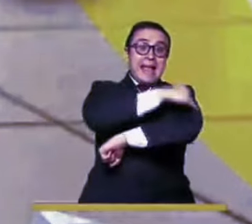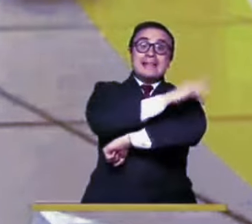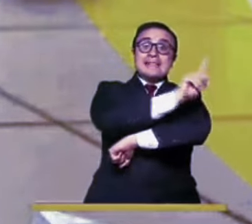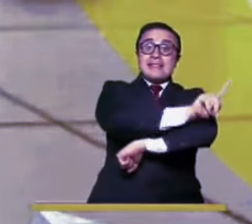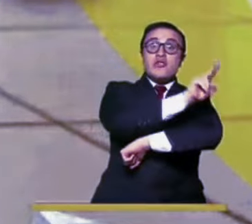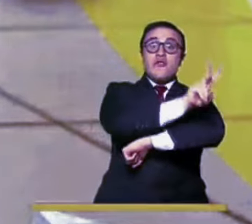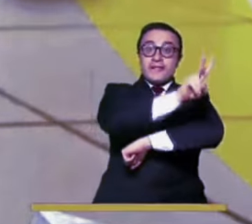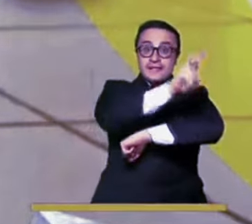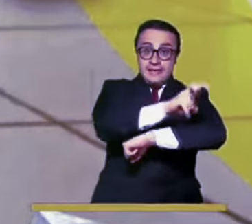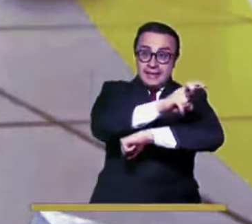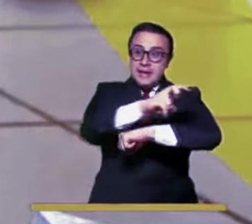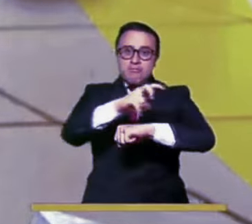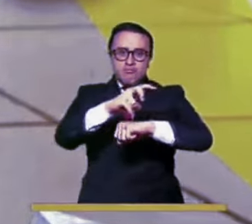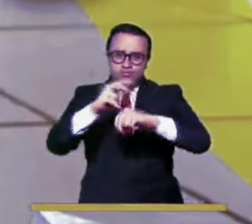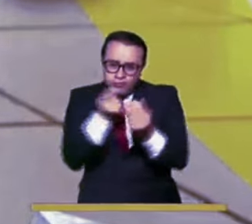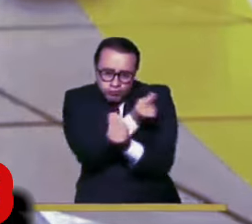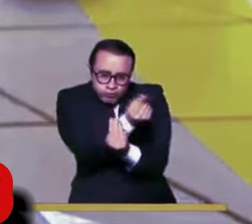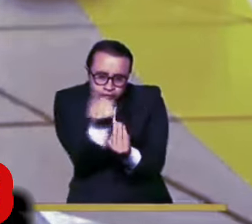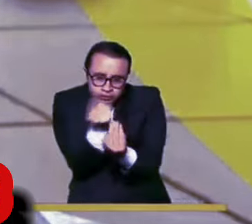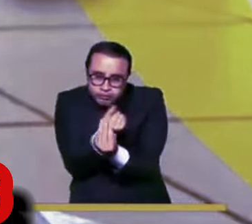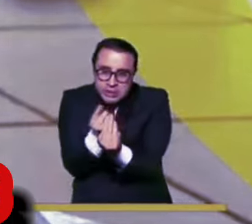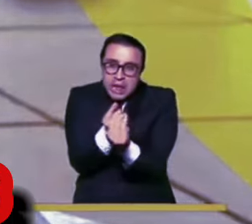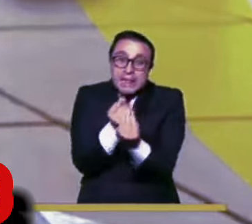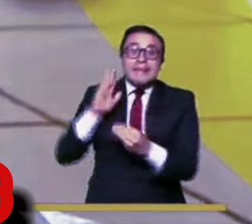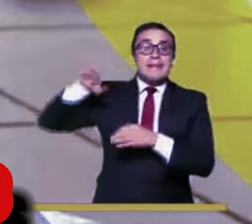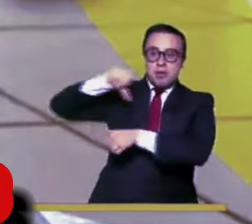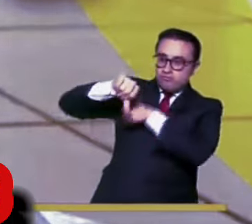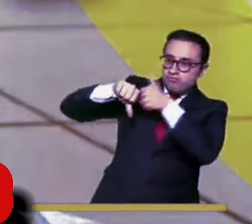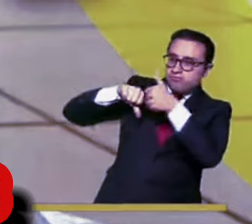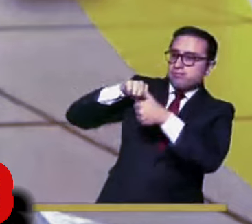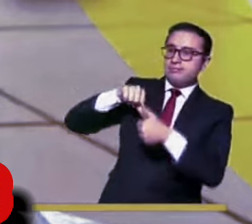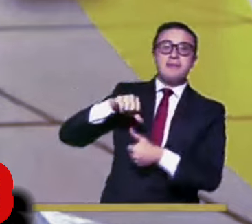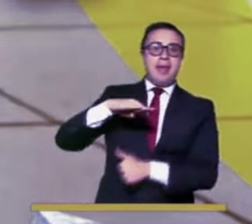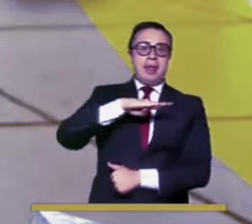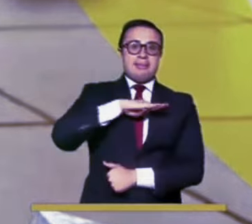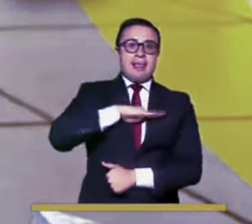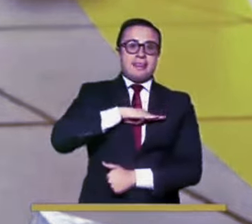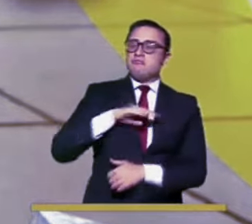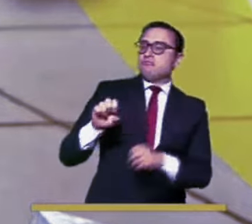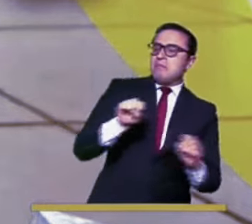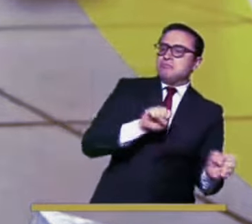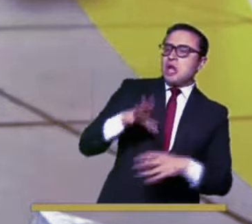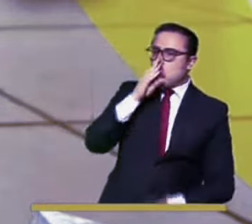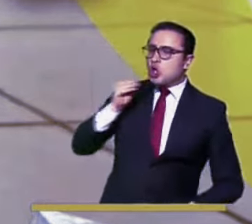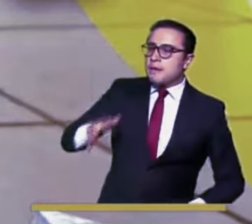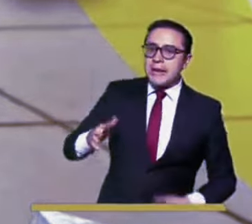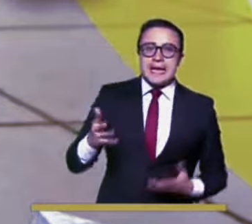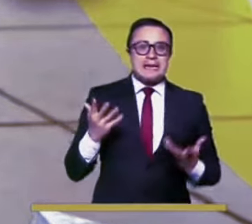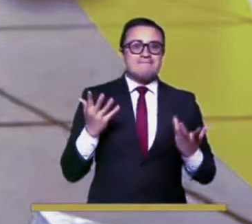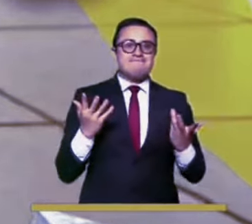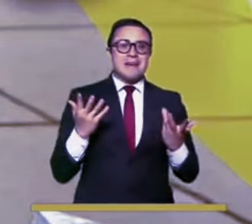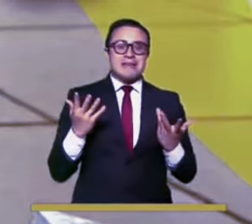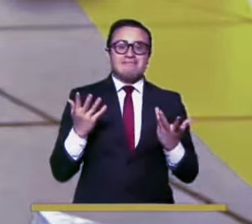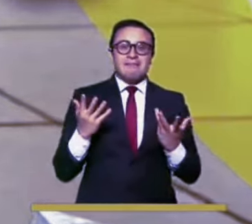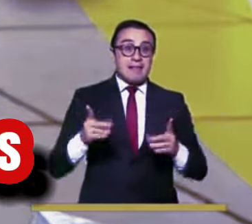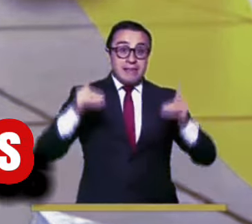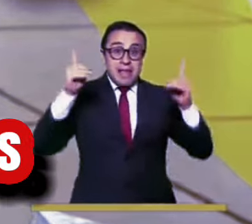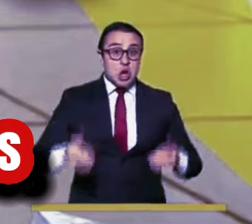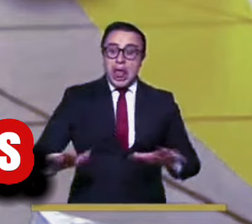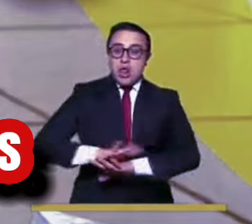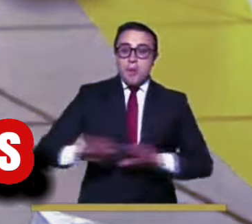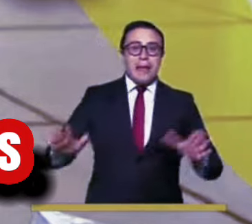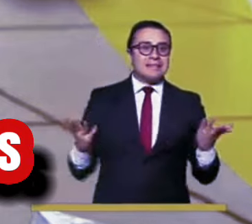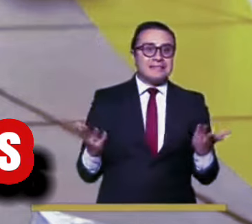fue completamente desechado por las administraciones posteriores, decidimos no estudiarlo más.